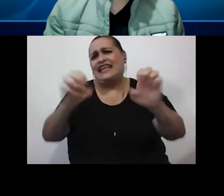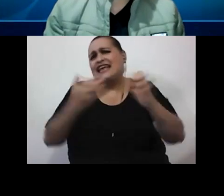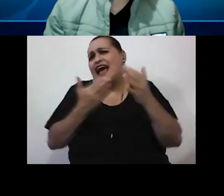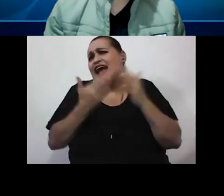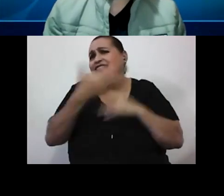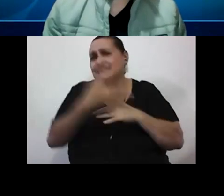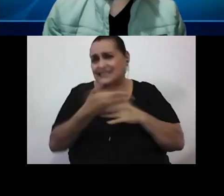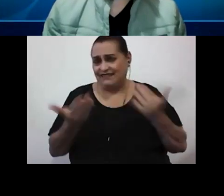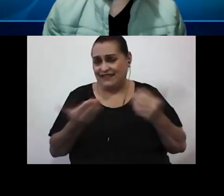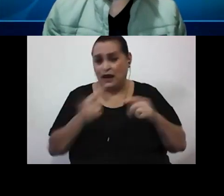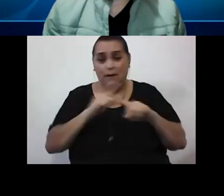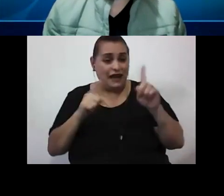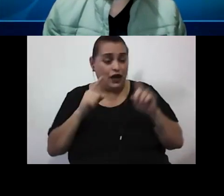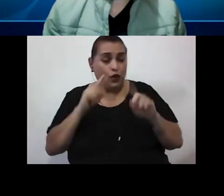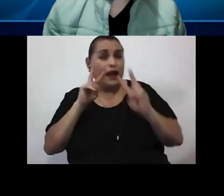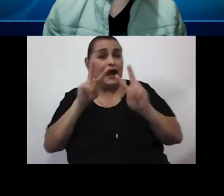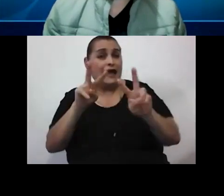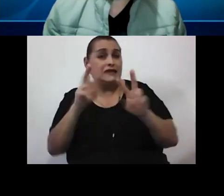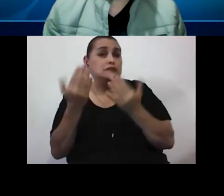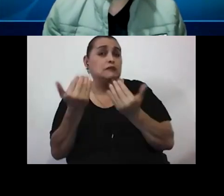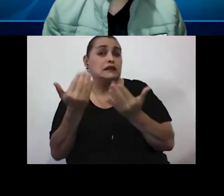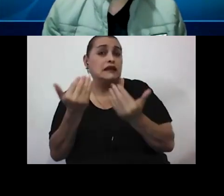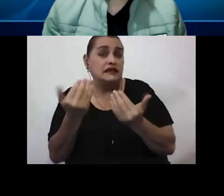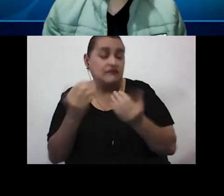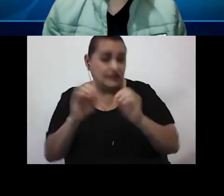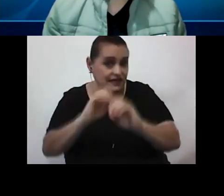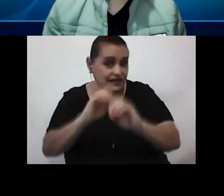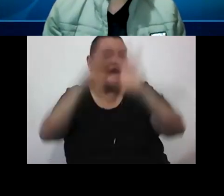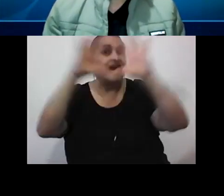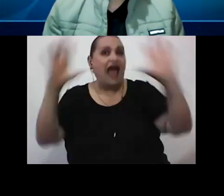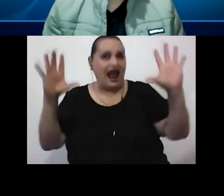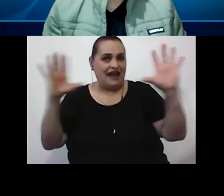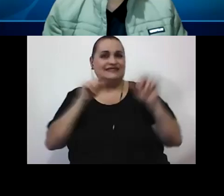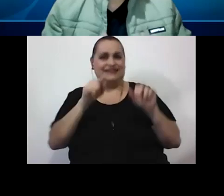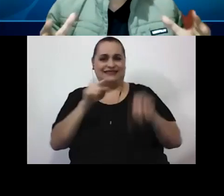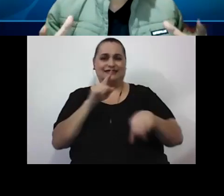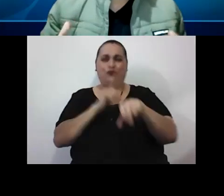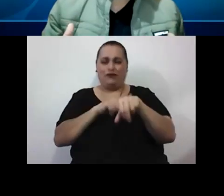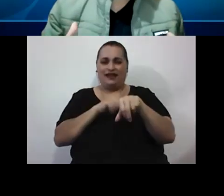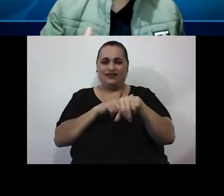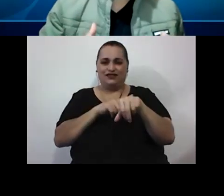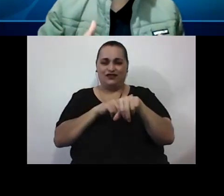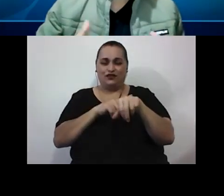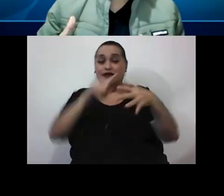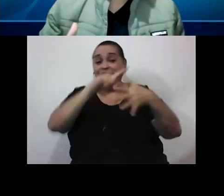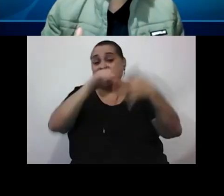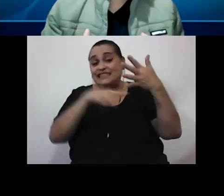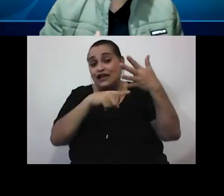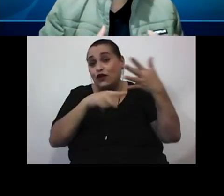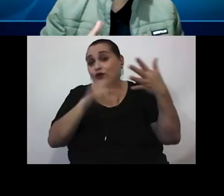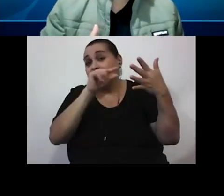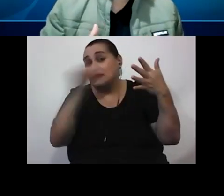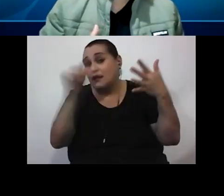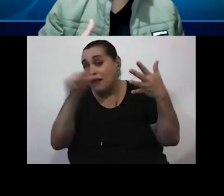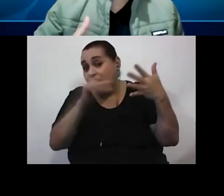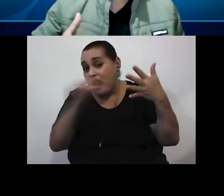las expectativas están clarificadas en ese momento. Como son 5 semanas donde hemos venido trabajando,